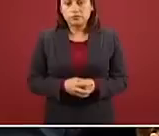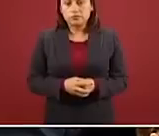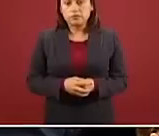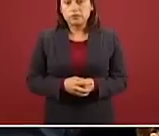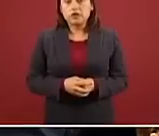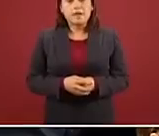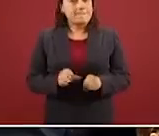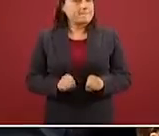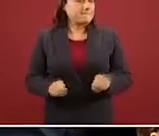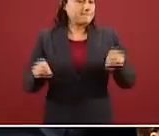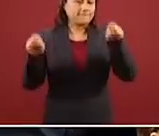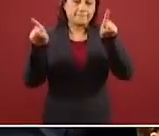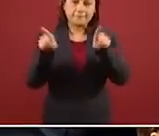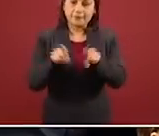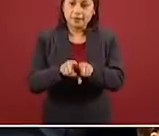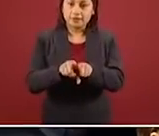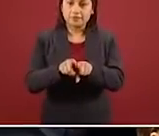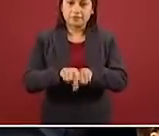lo mismo,